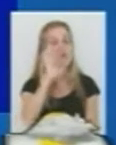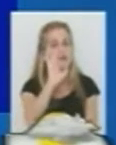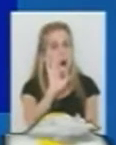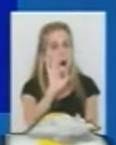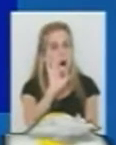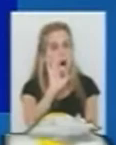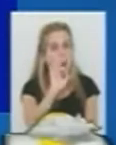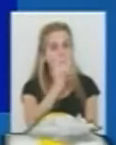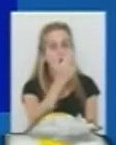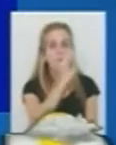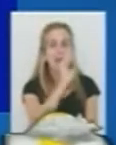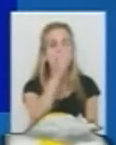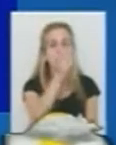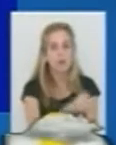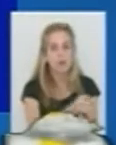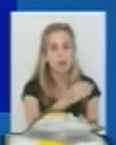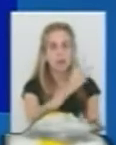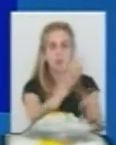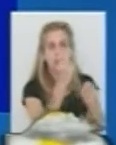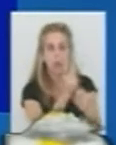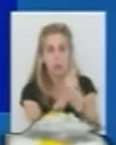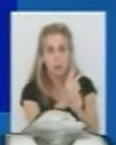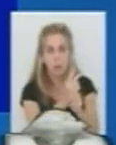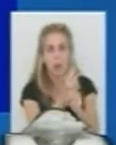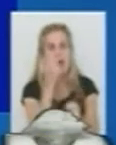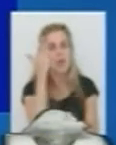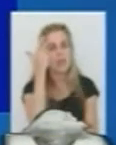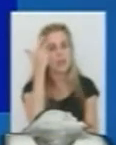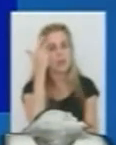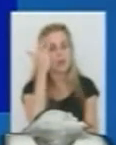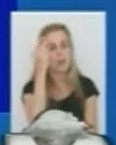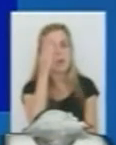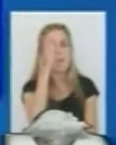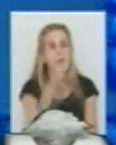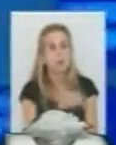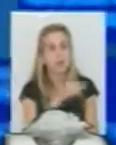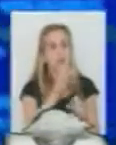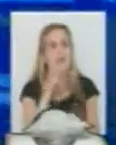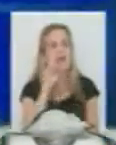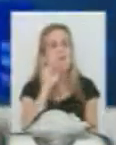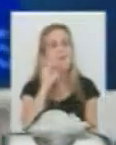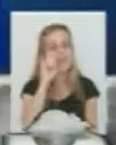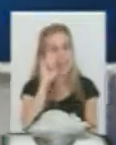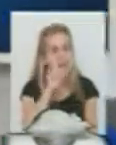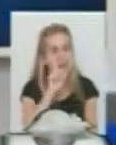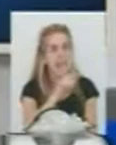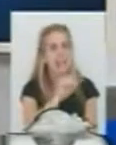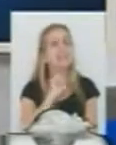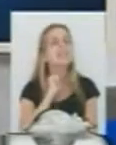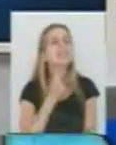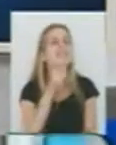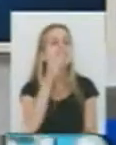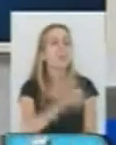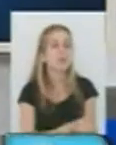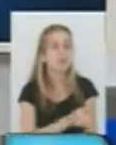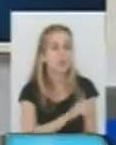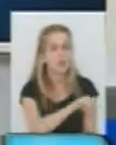Insaurralde 18, Vidal 13, candidata del PRO. Ahora, la misma hecha